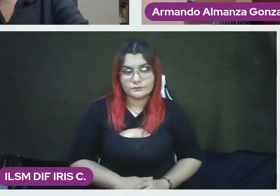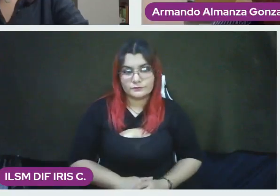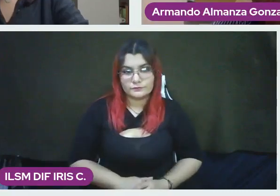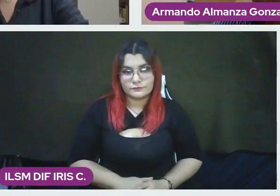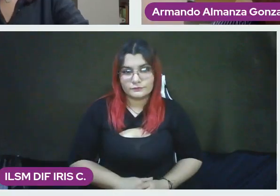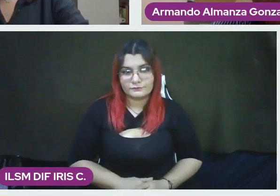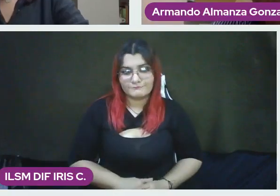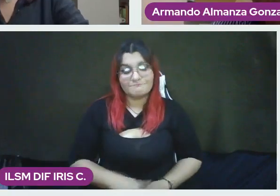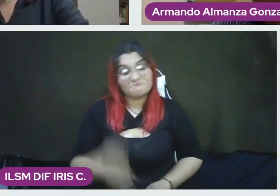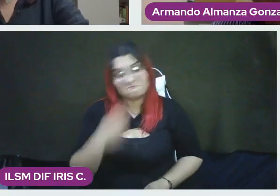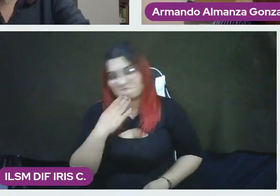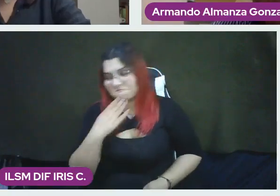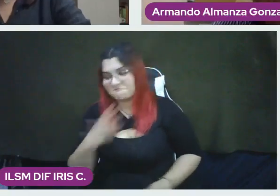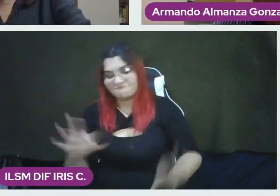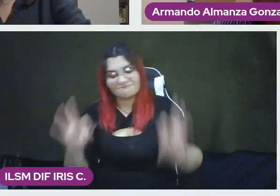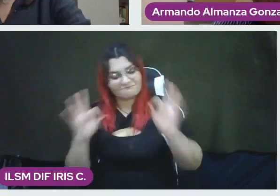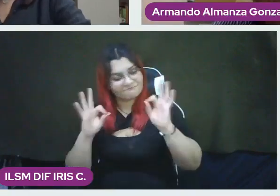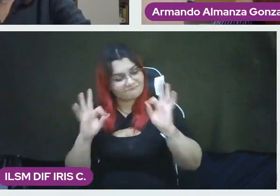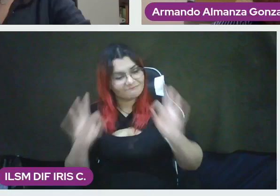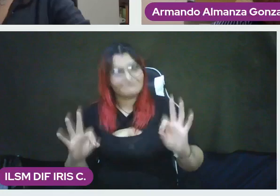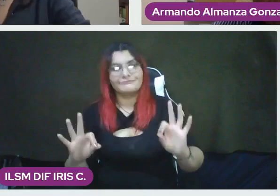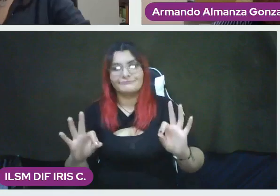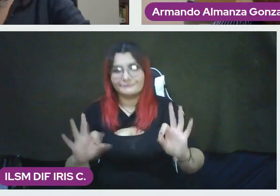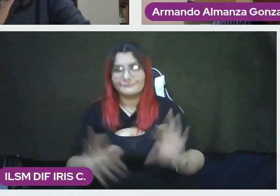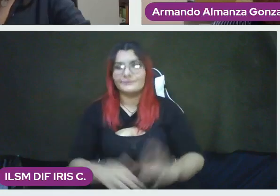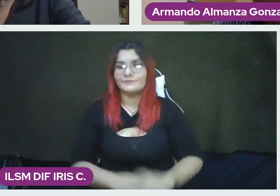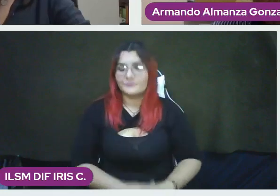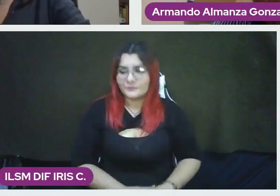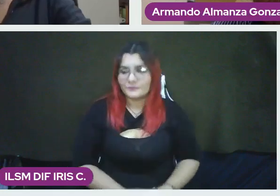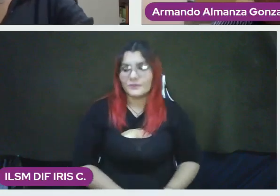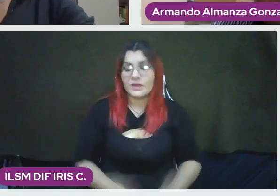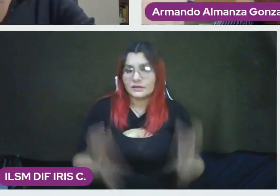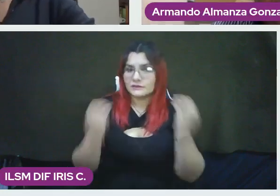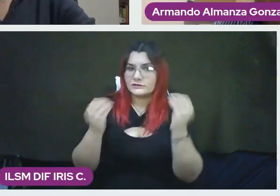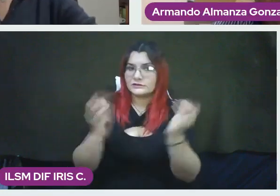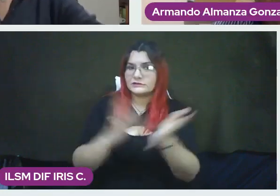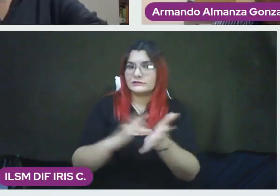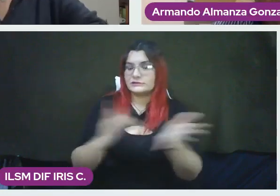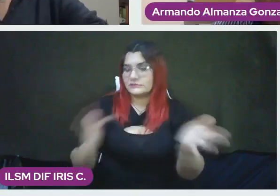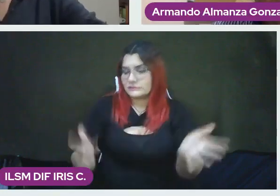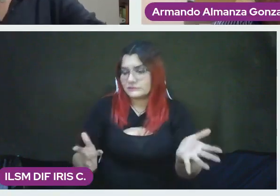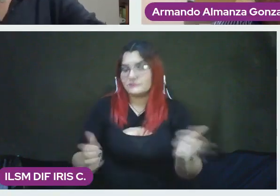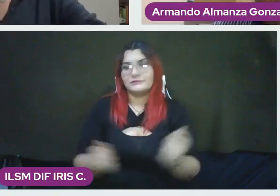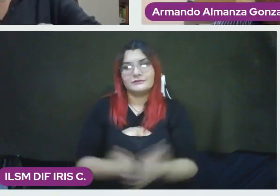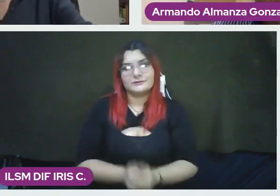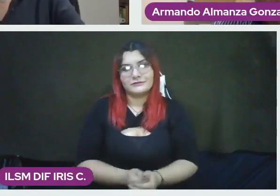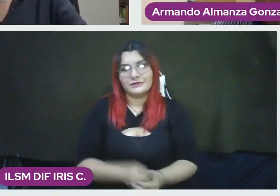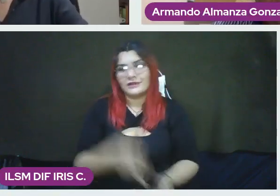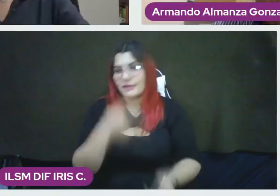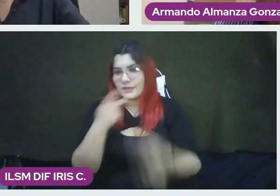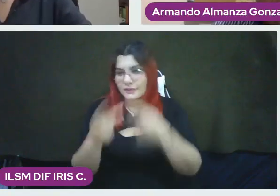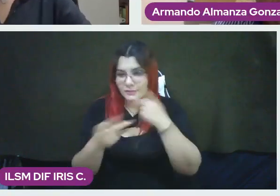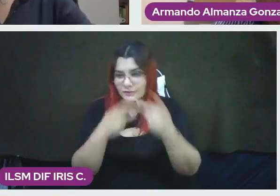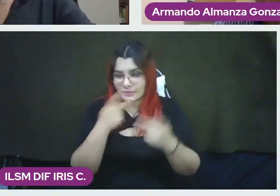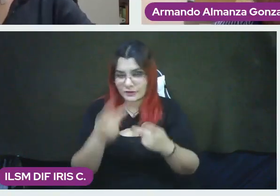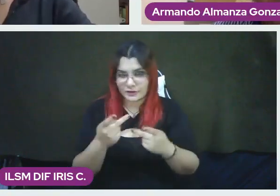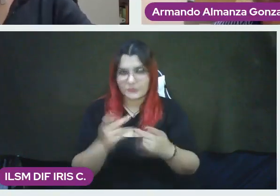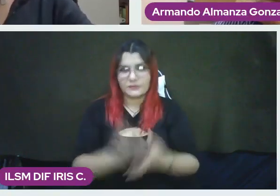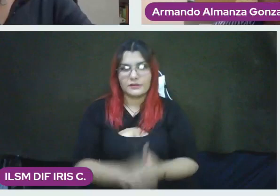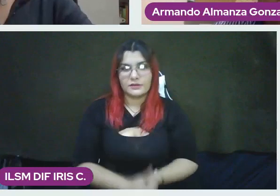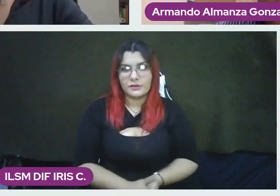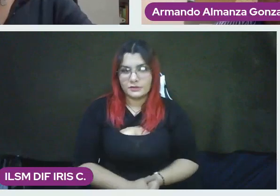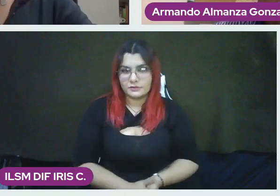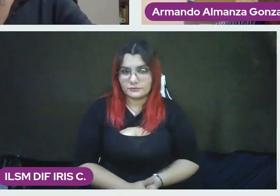Muy clara, doctor, la explicación, de verdad agradecida como siempre y como cada charla, aprendiendo en lo personal